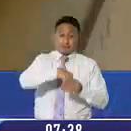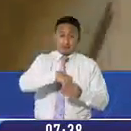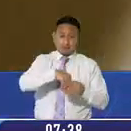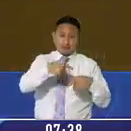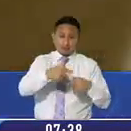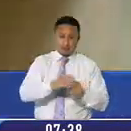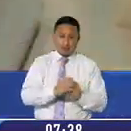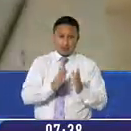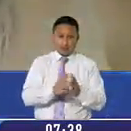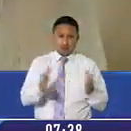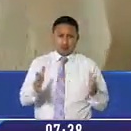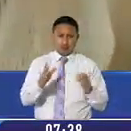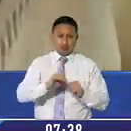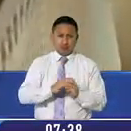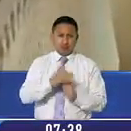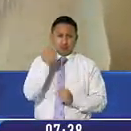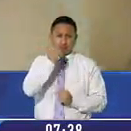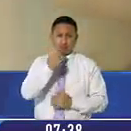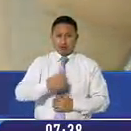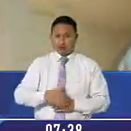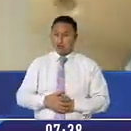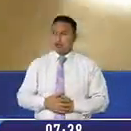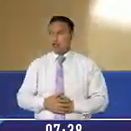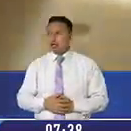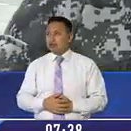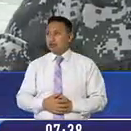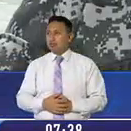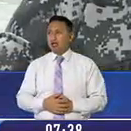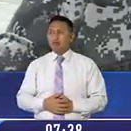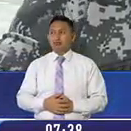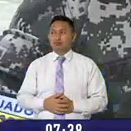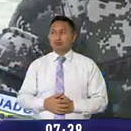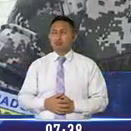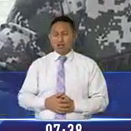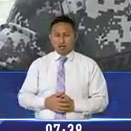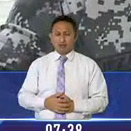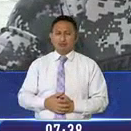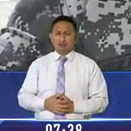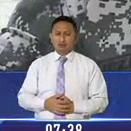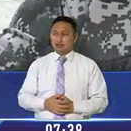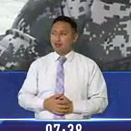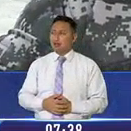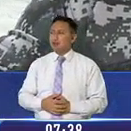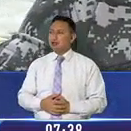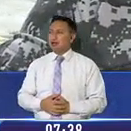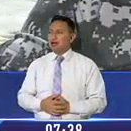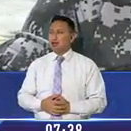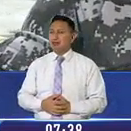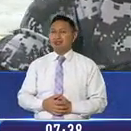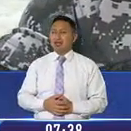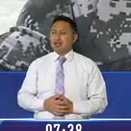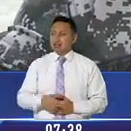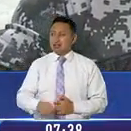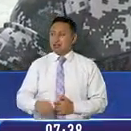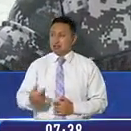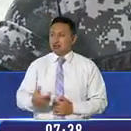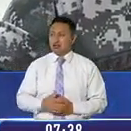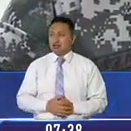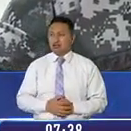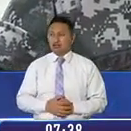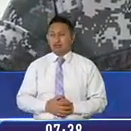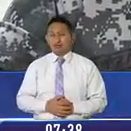cantidad de sustancias sujetas a fiscalización camufladas. Al momento de ser revisado el vehículo, se encontró